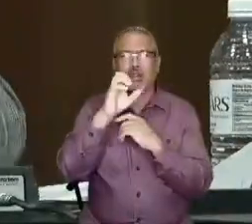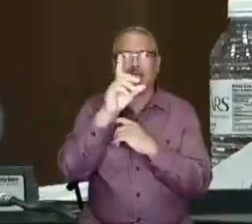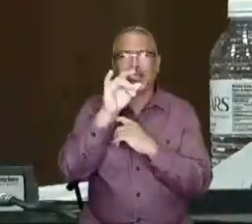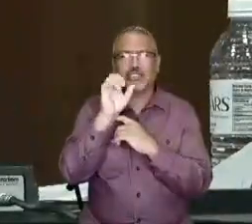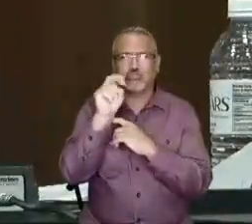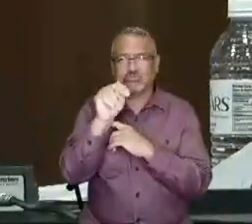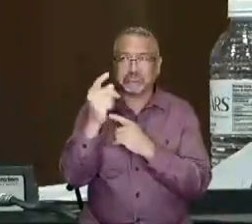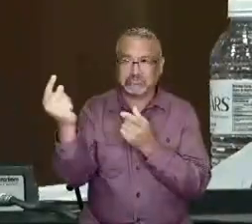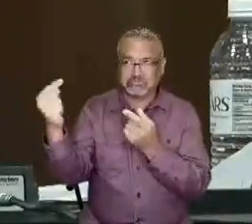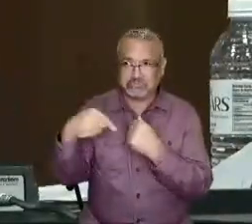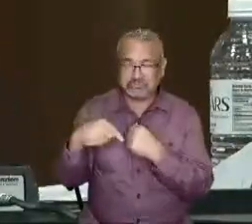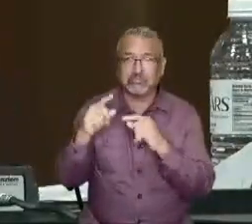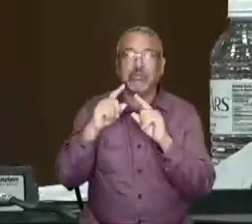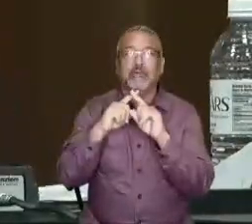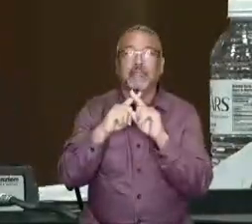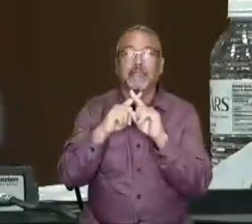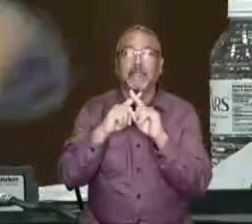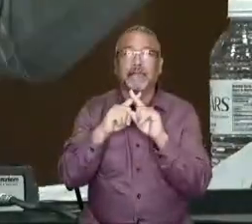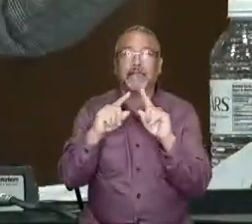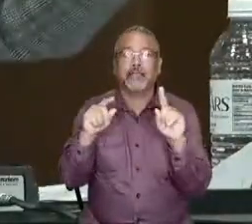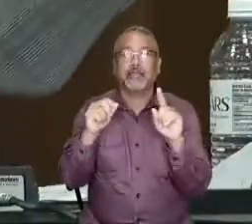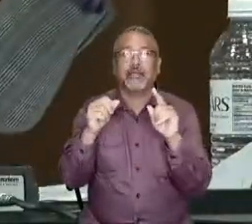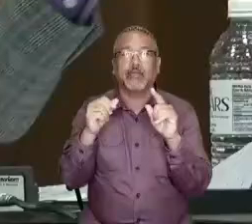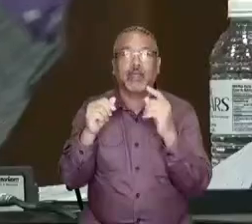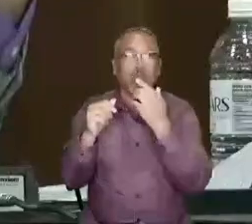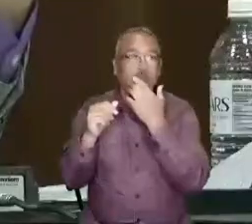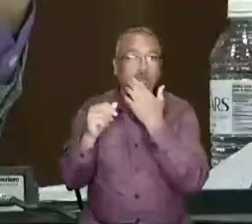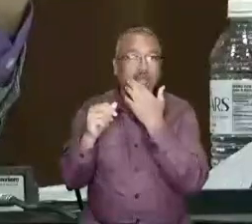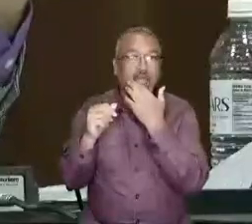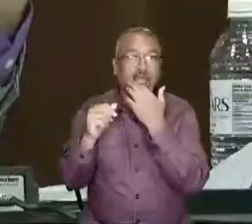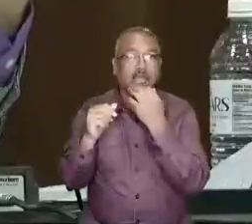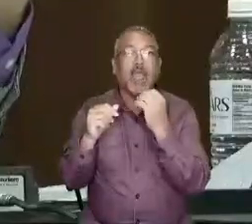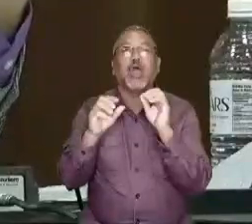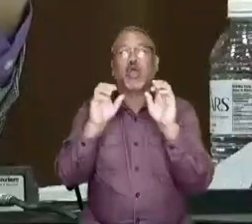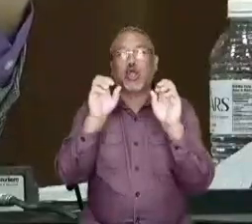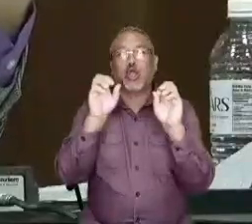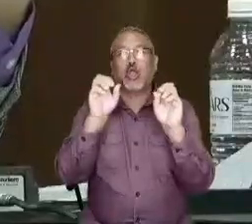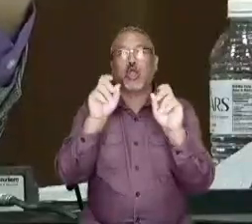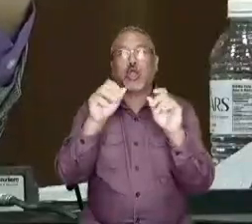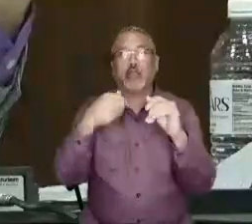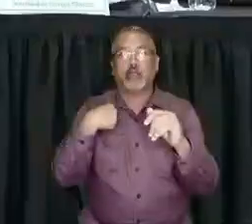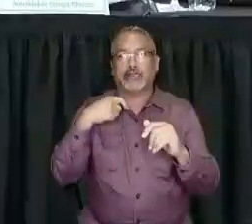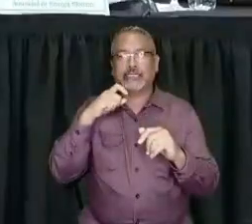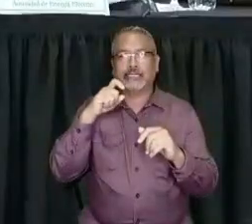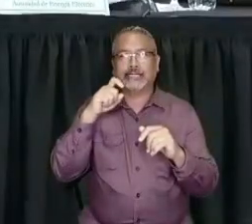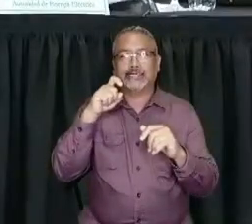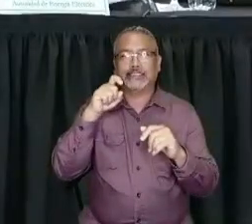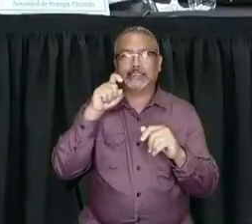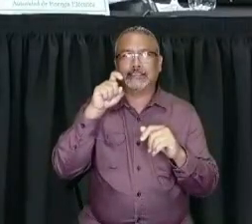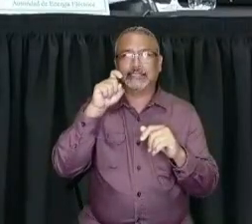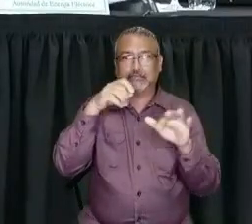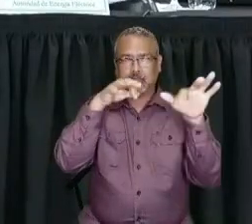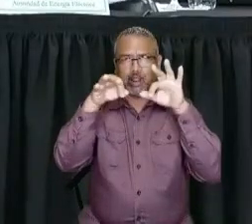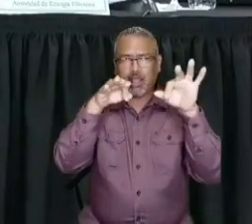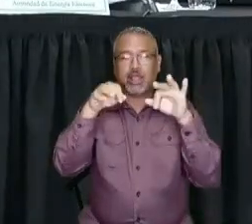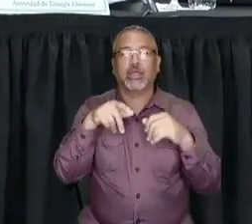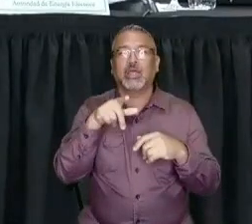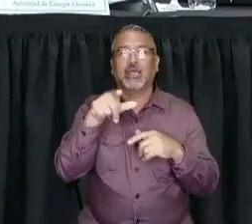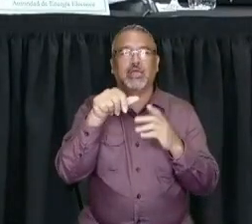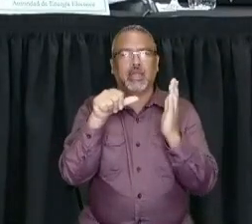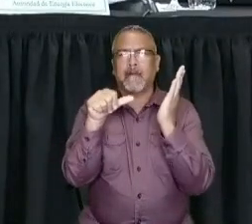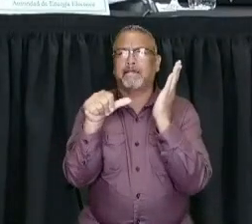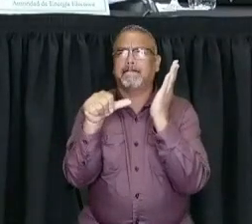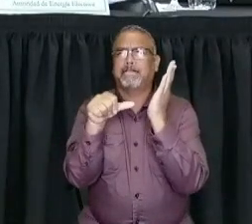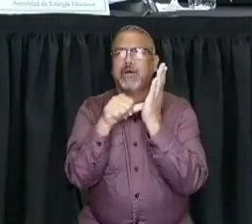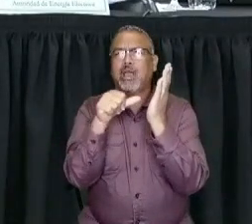pero puedo comenzar presente si quier esperar eso yo tengo un asunto de Cleaning Es que la página donde están todos